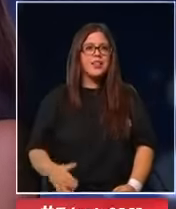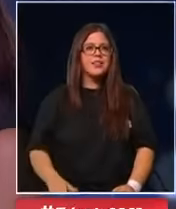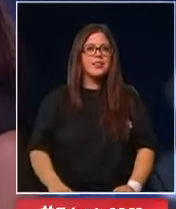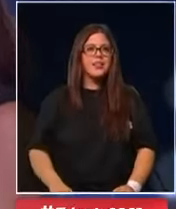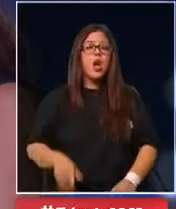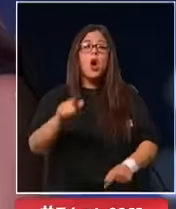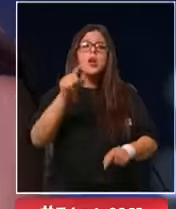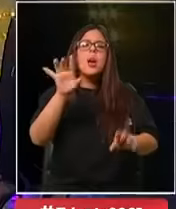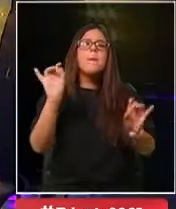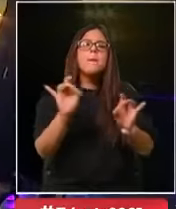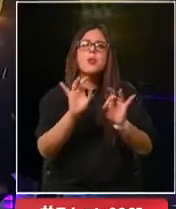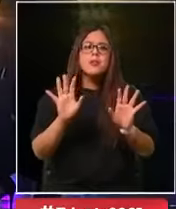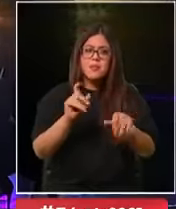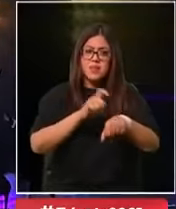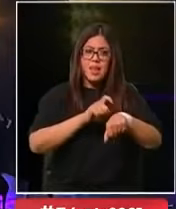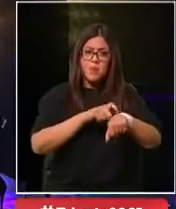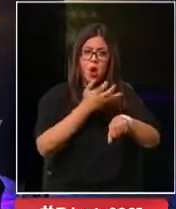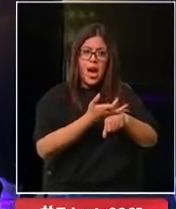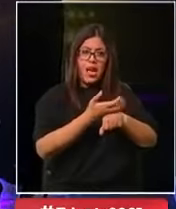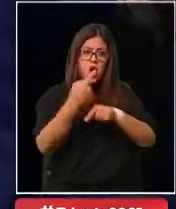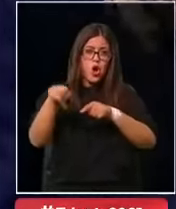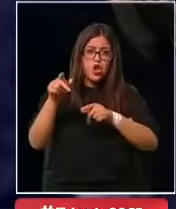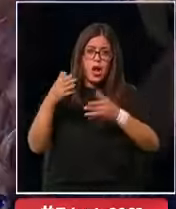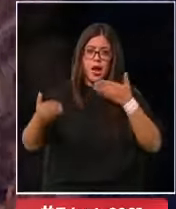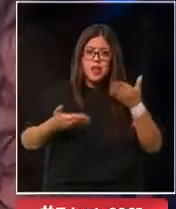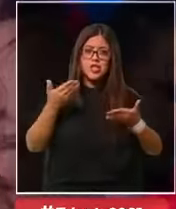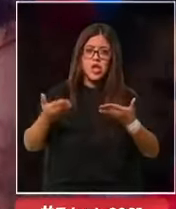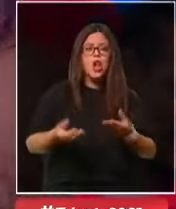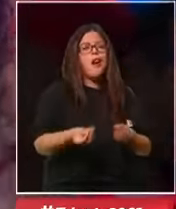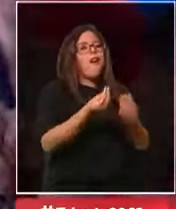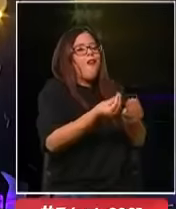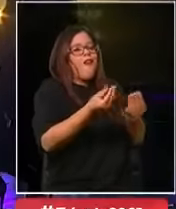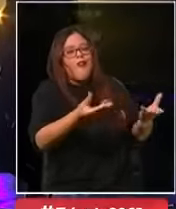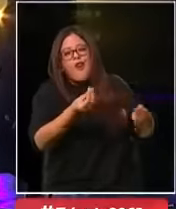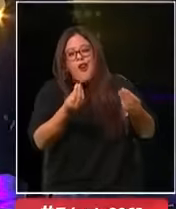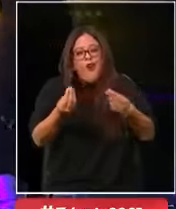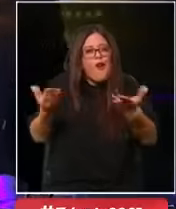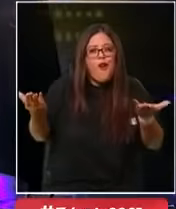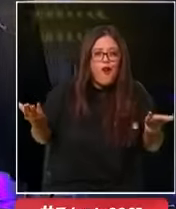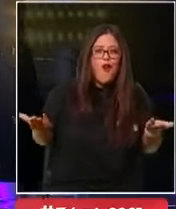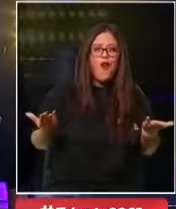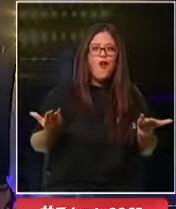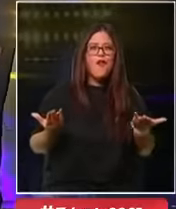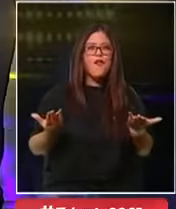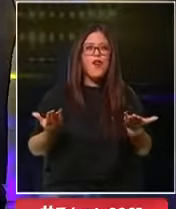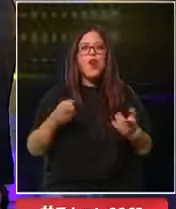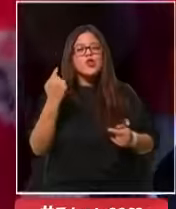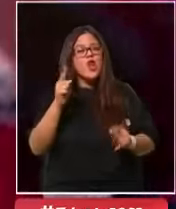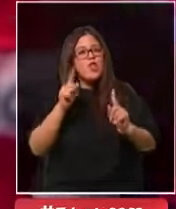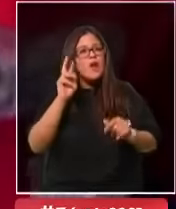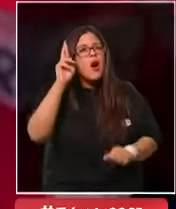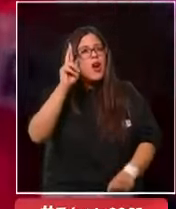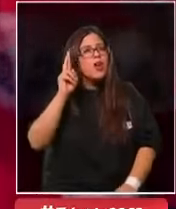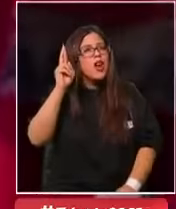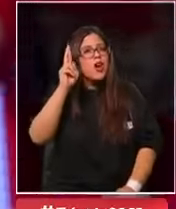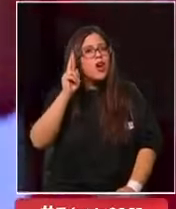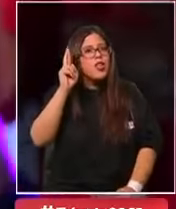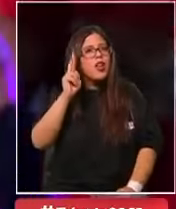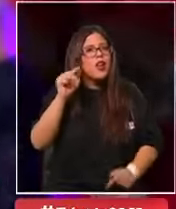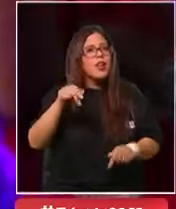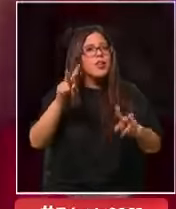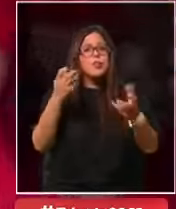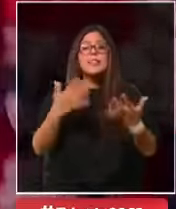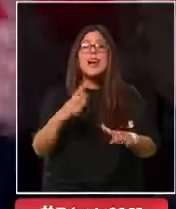hay posibilidad, hay tiempo. Gracias. ¿Vamos con otra? ¿Sí? Obvio. ¿Sí? Queremos conmemorar estos